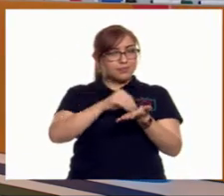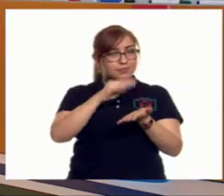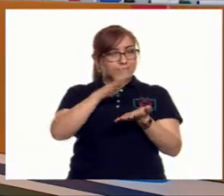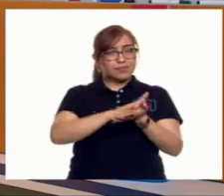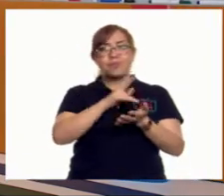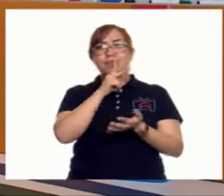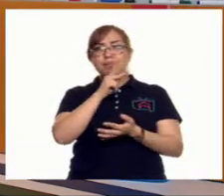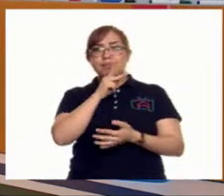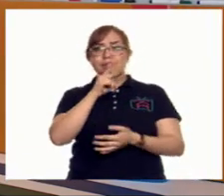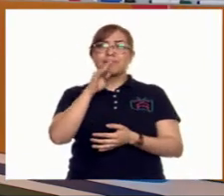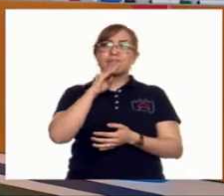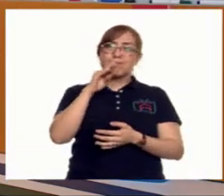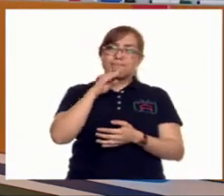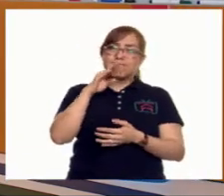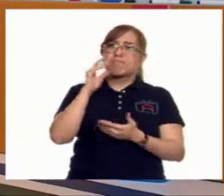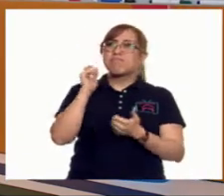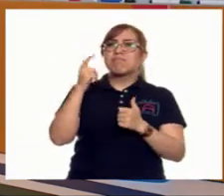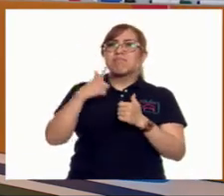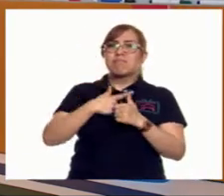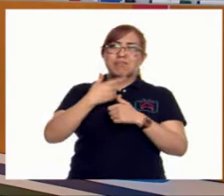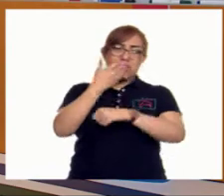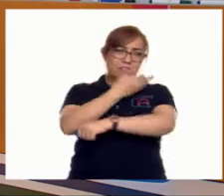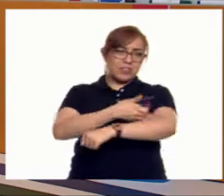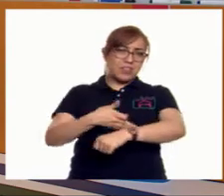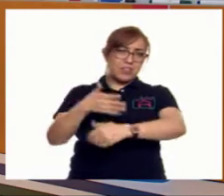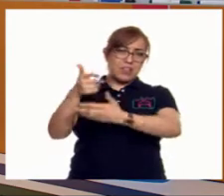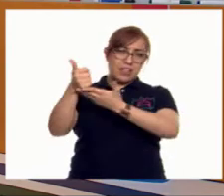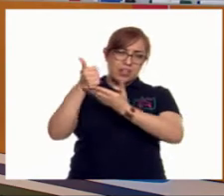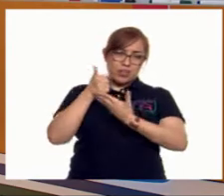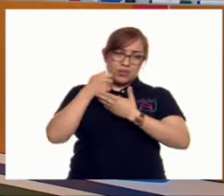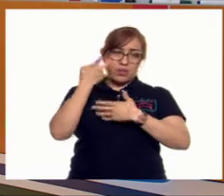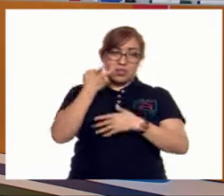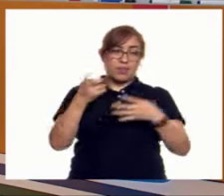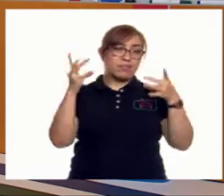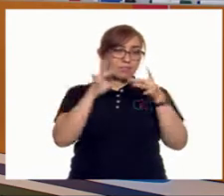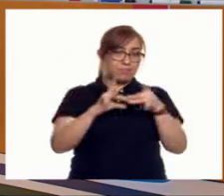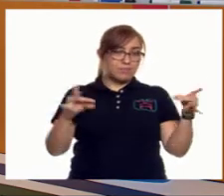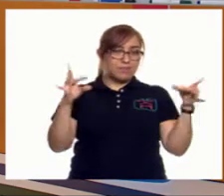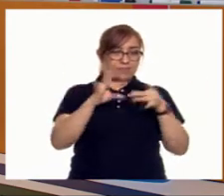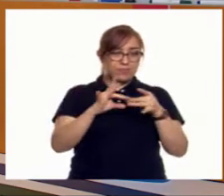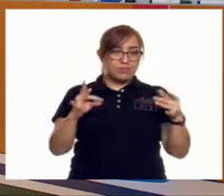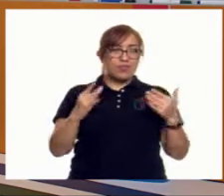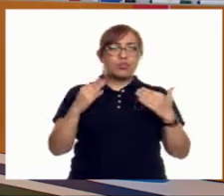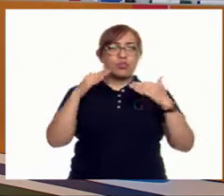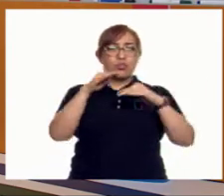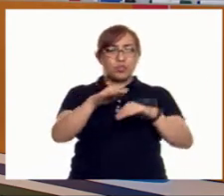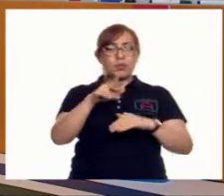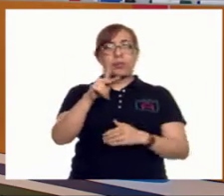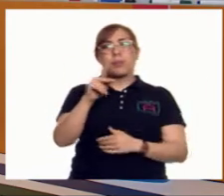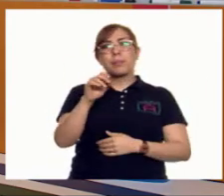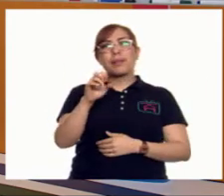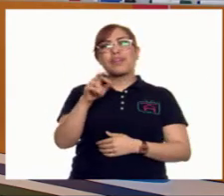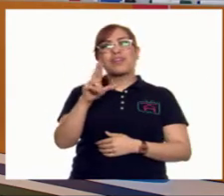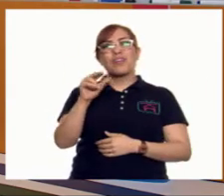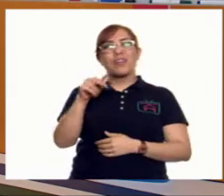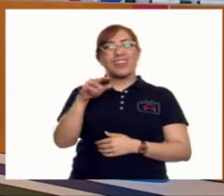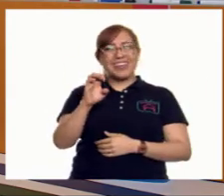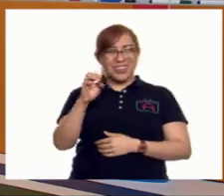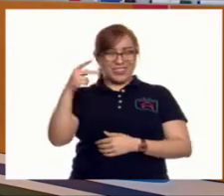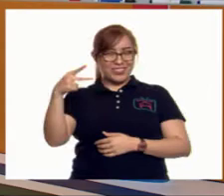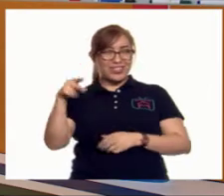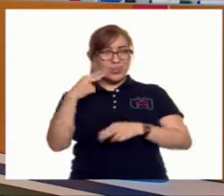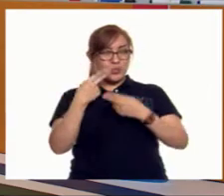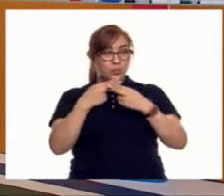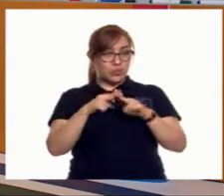mamá o algún familiar nos pueden ayudar a dar esta explicación de lo que se refiere a una fractura, porque el peroné, que es el nombre